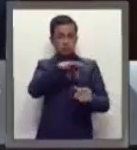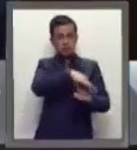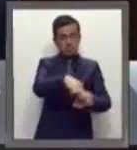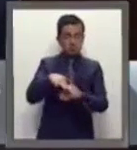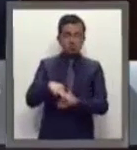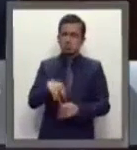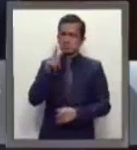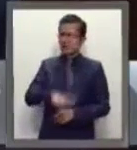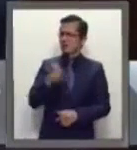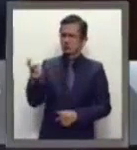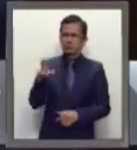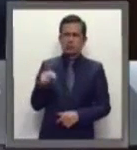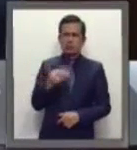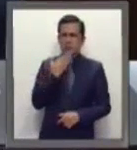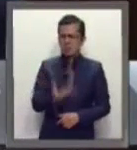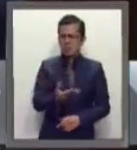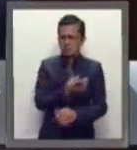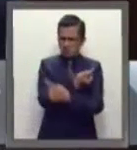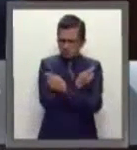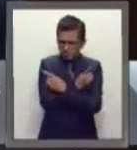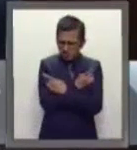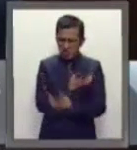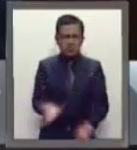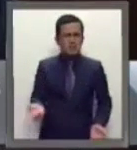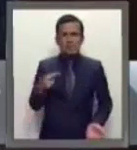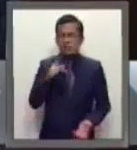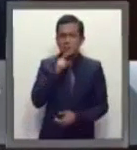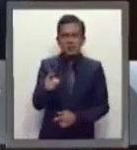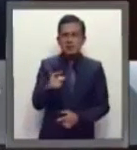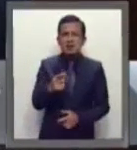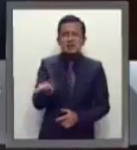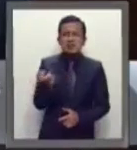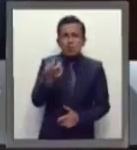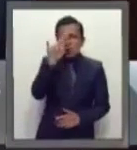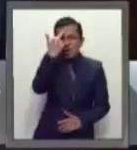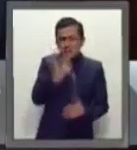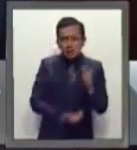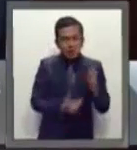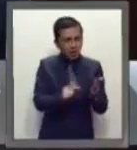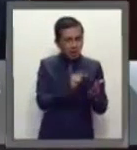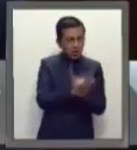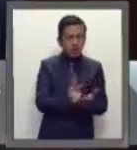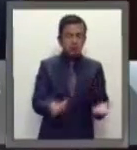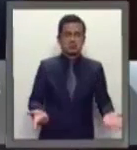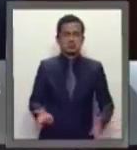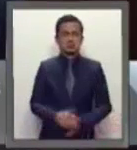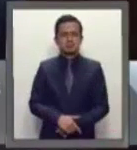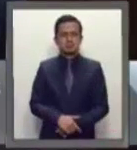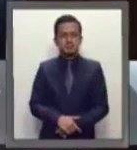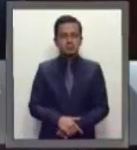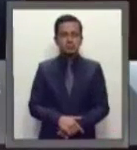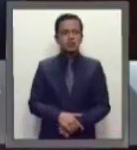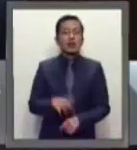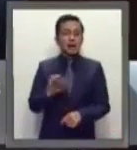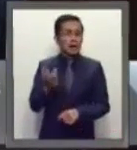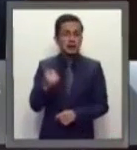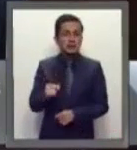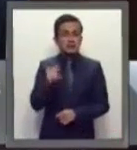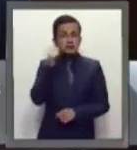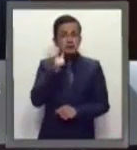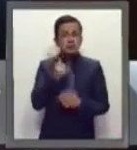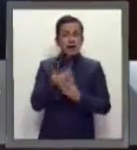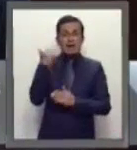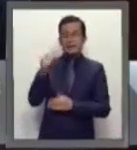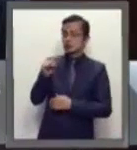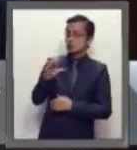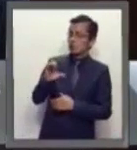inmoral pero también es ilegal esto es así toda vez que es de conocimiento público que la convocatoria